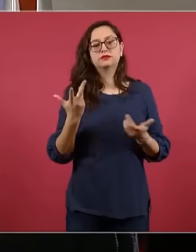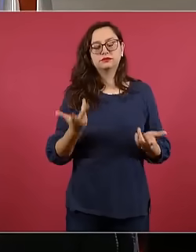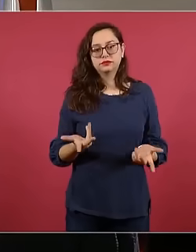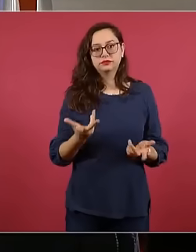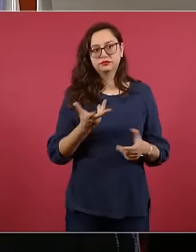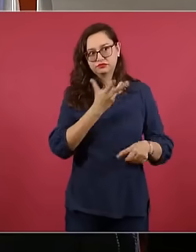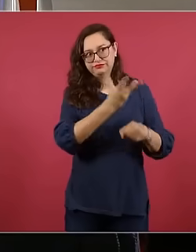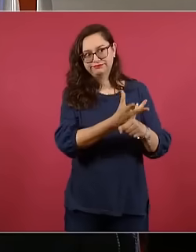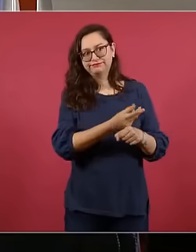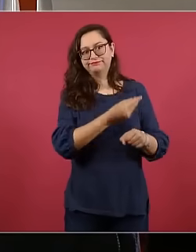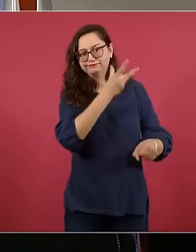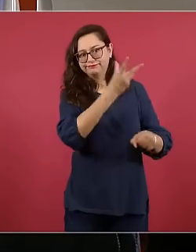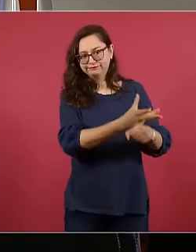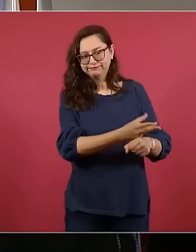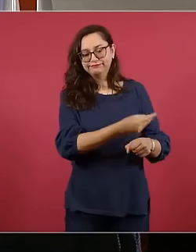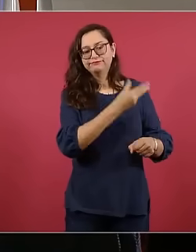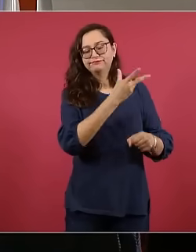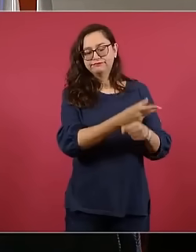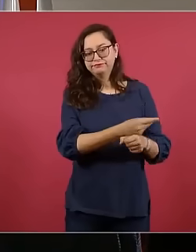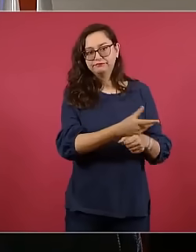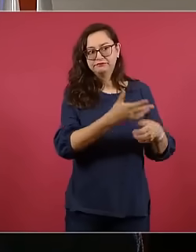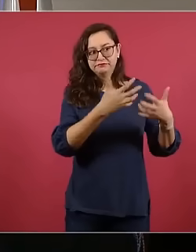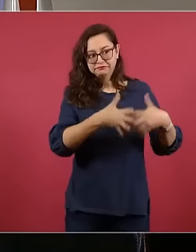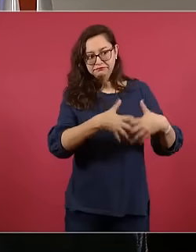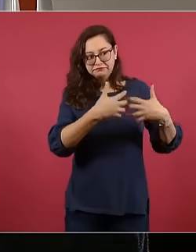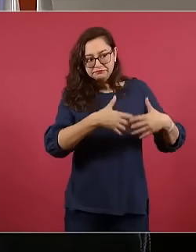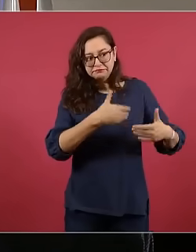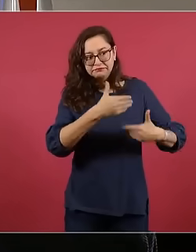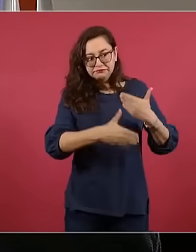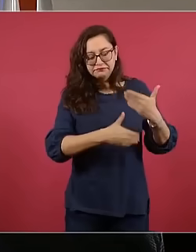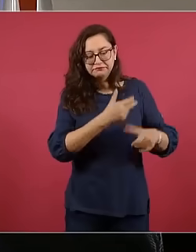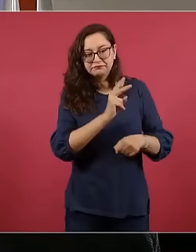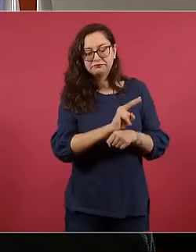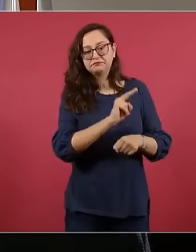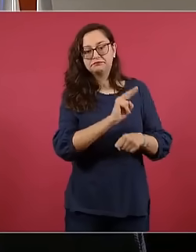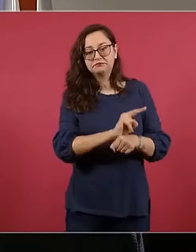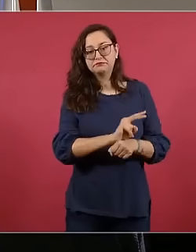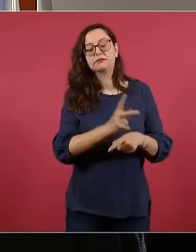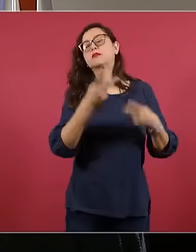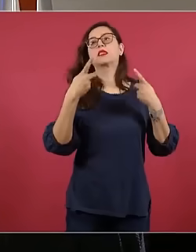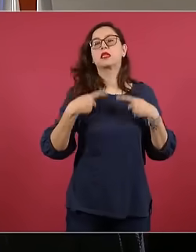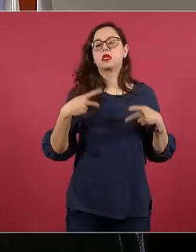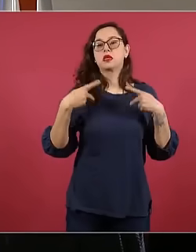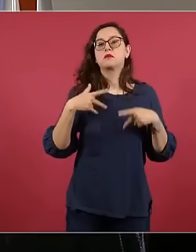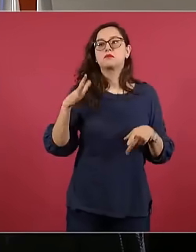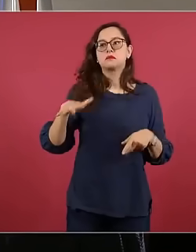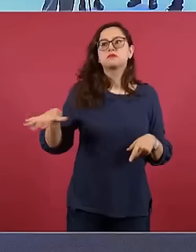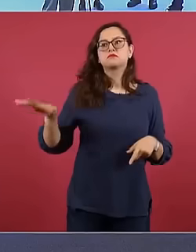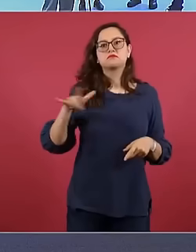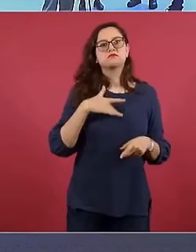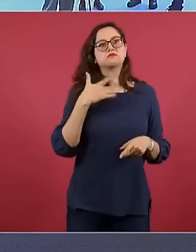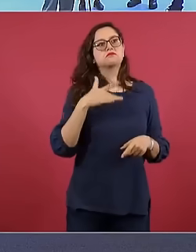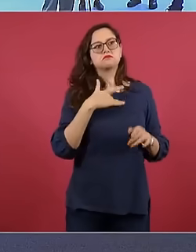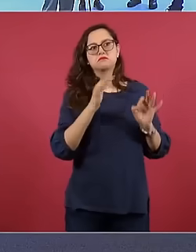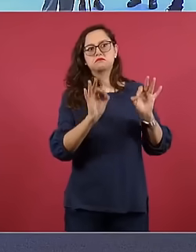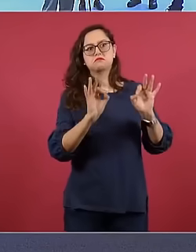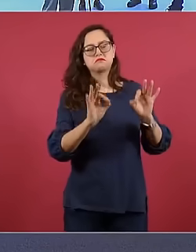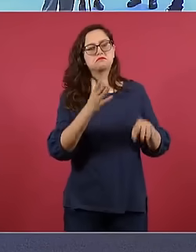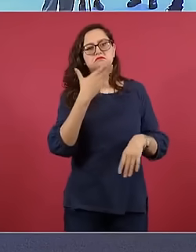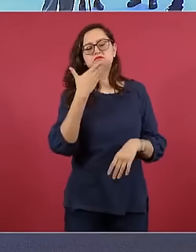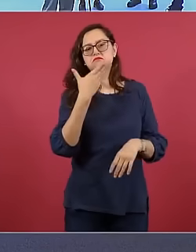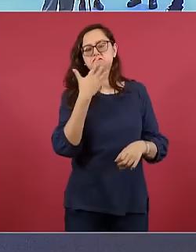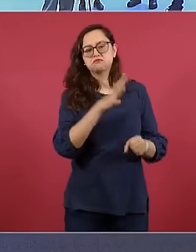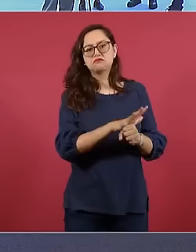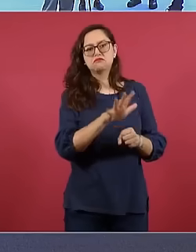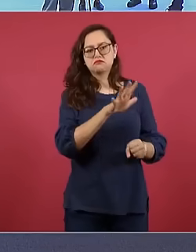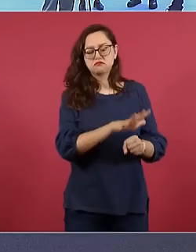que mejorar y para saber cómo está funcionando. La gente ha reportado satisfacción con el servicio,